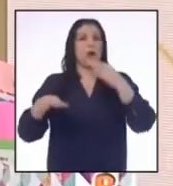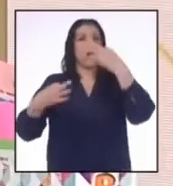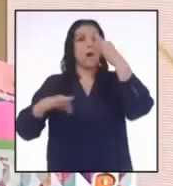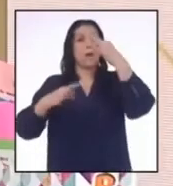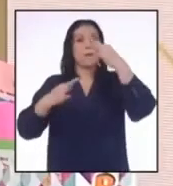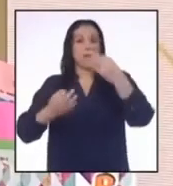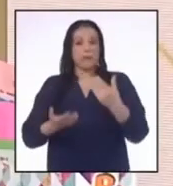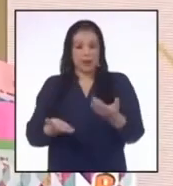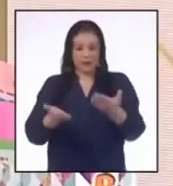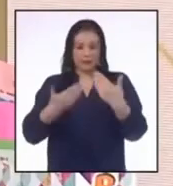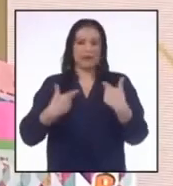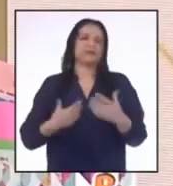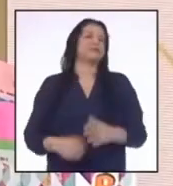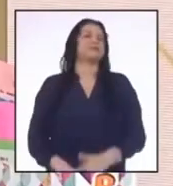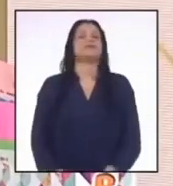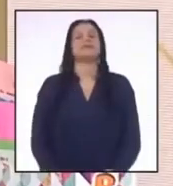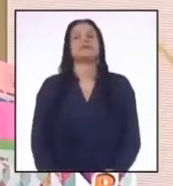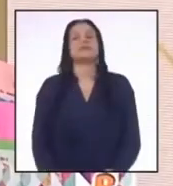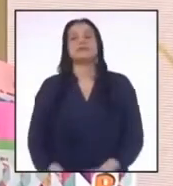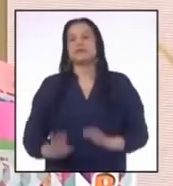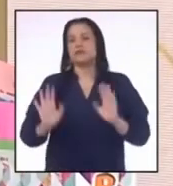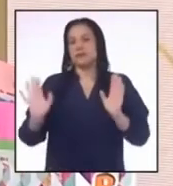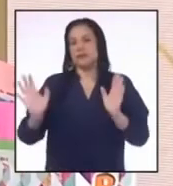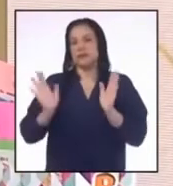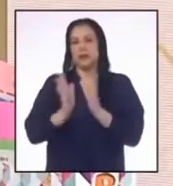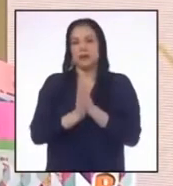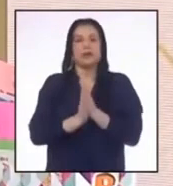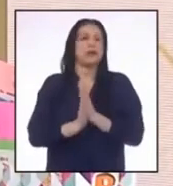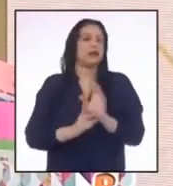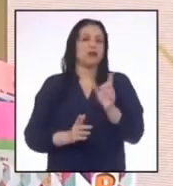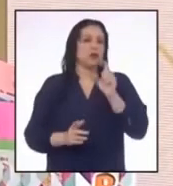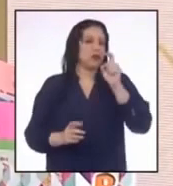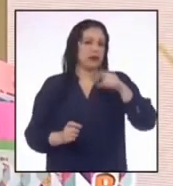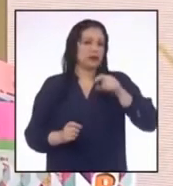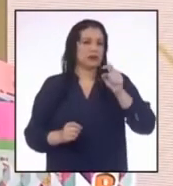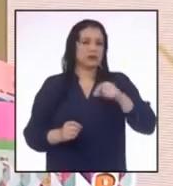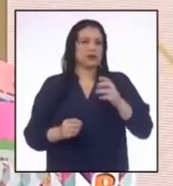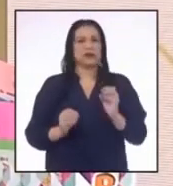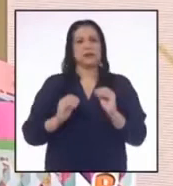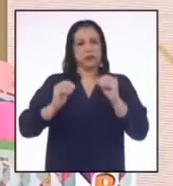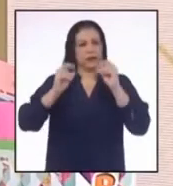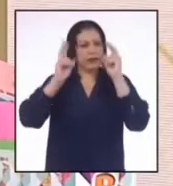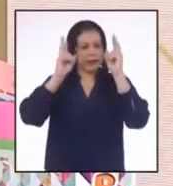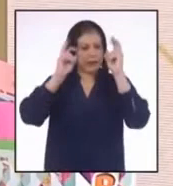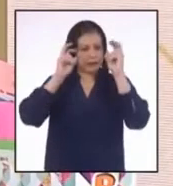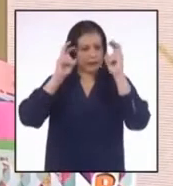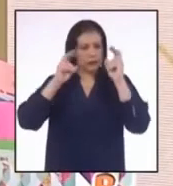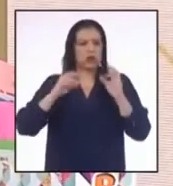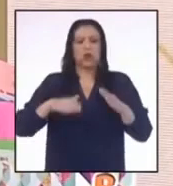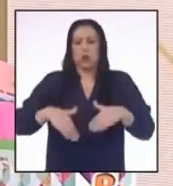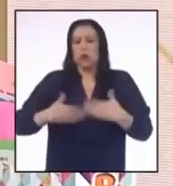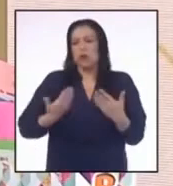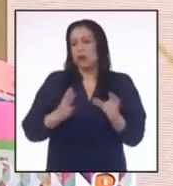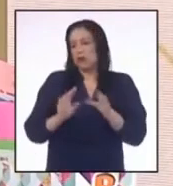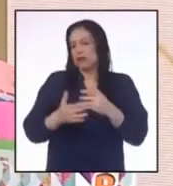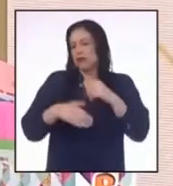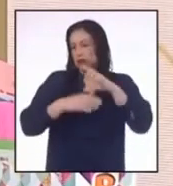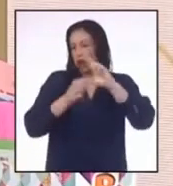blanco, ven a mí. A ver, no es necesario que coloque el título ahora, lo